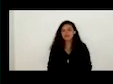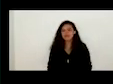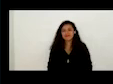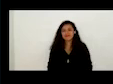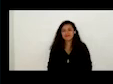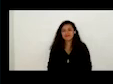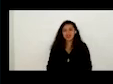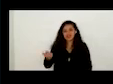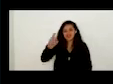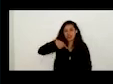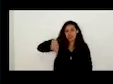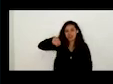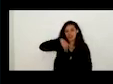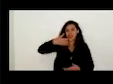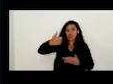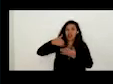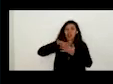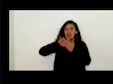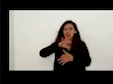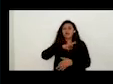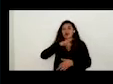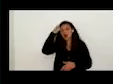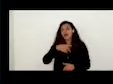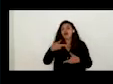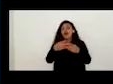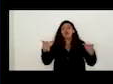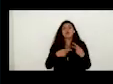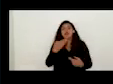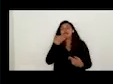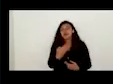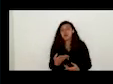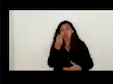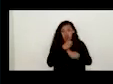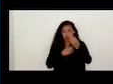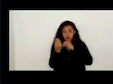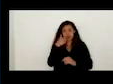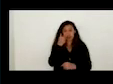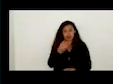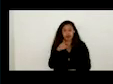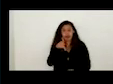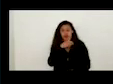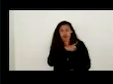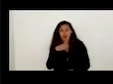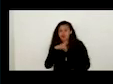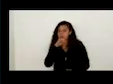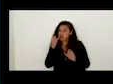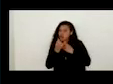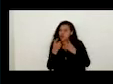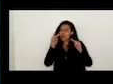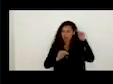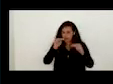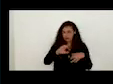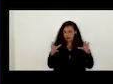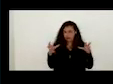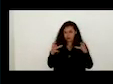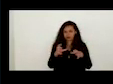Ustedes pueden apoyarse del plato del bien comer si así lo quieren, pero tienen que guardar también esa proporción, porque